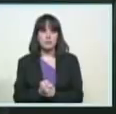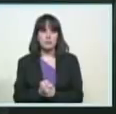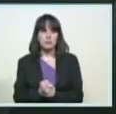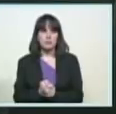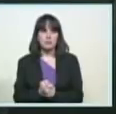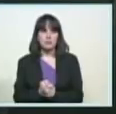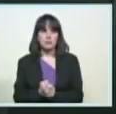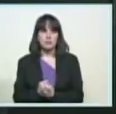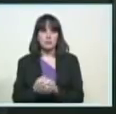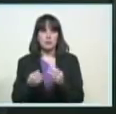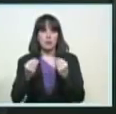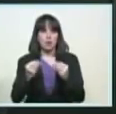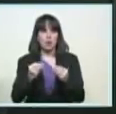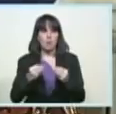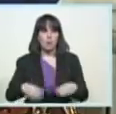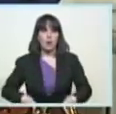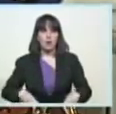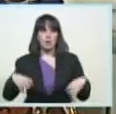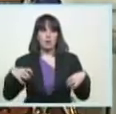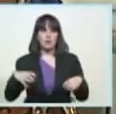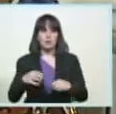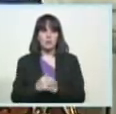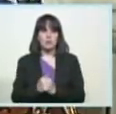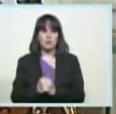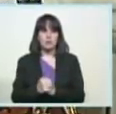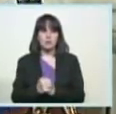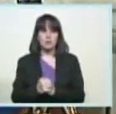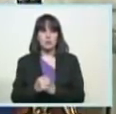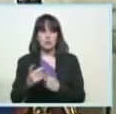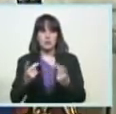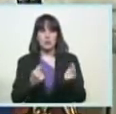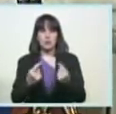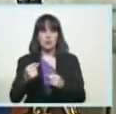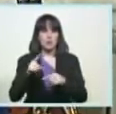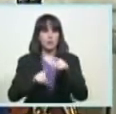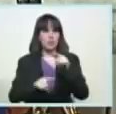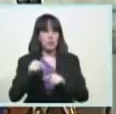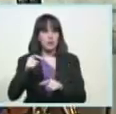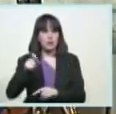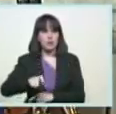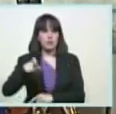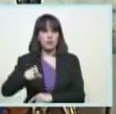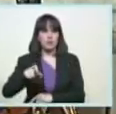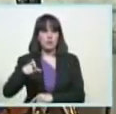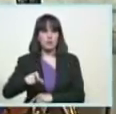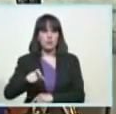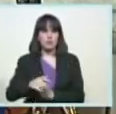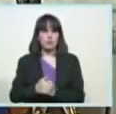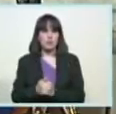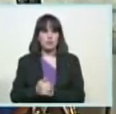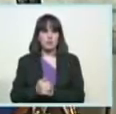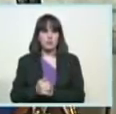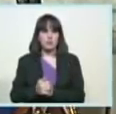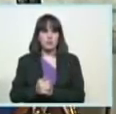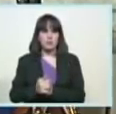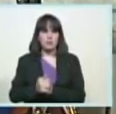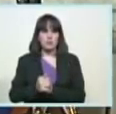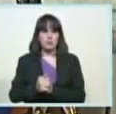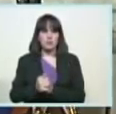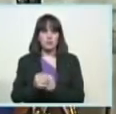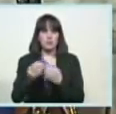producir la riqueza y atraer las inversiones que necesita el país en todos los campos de la